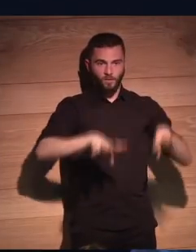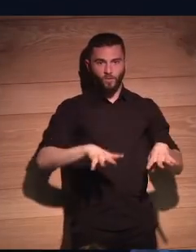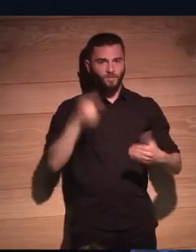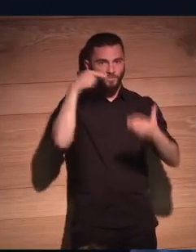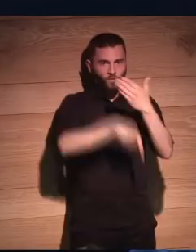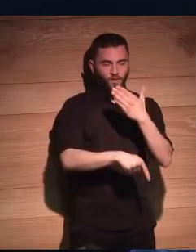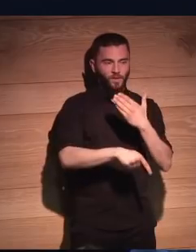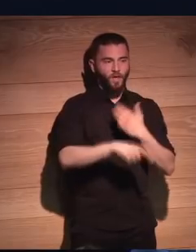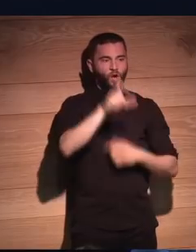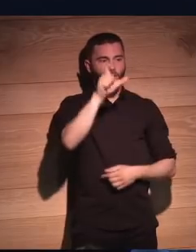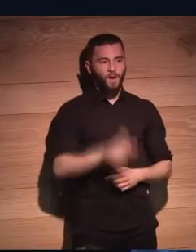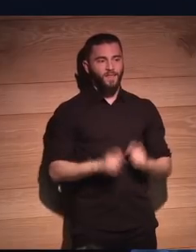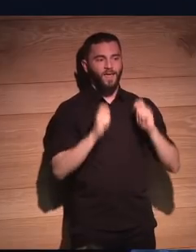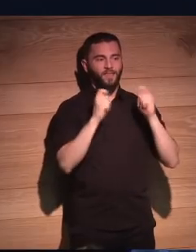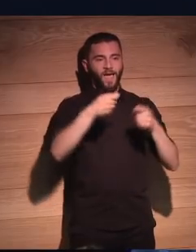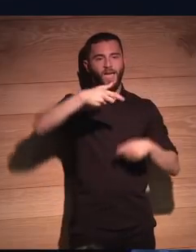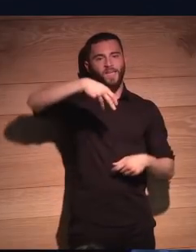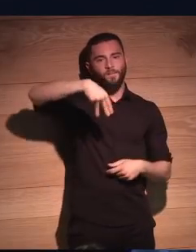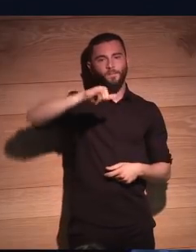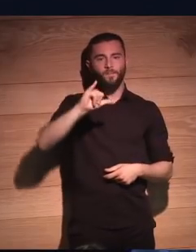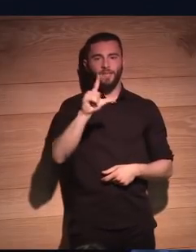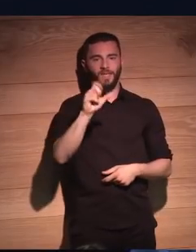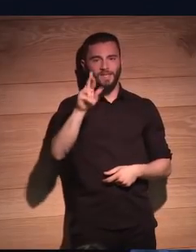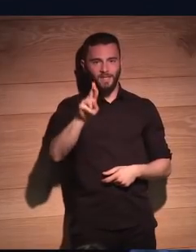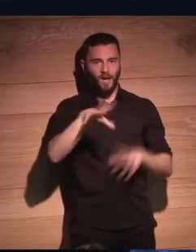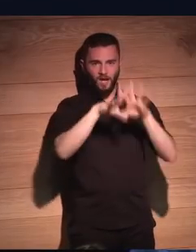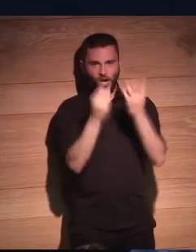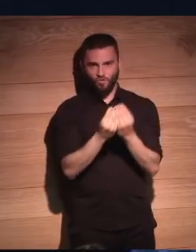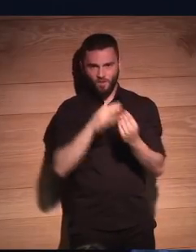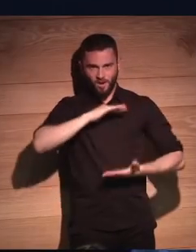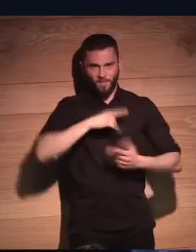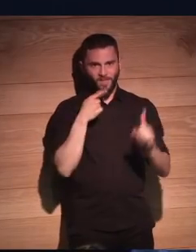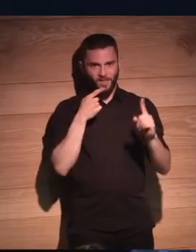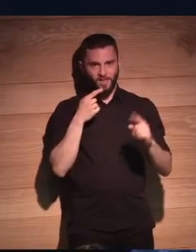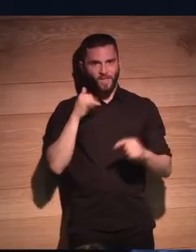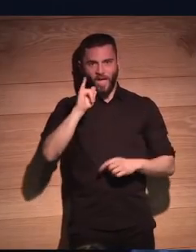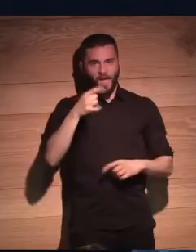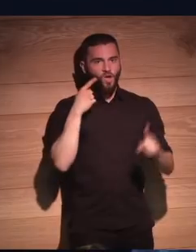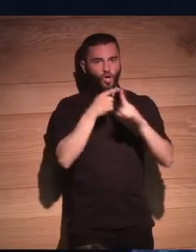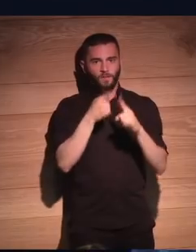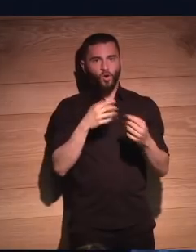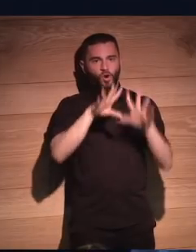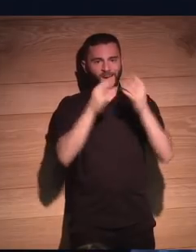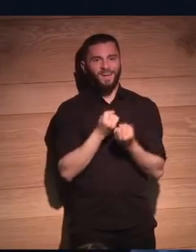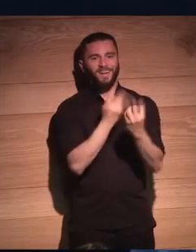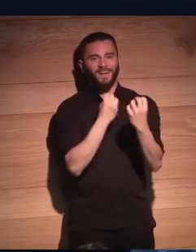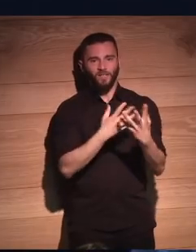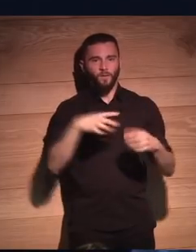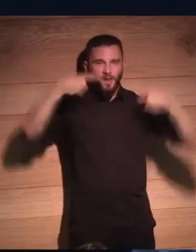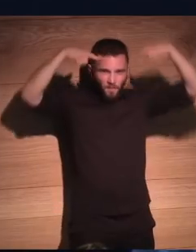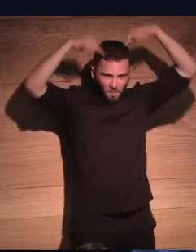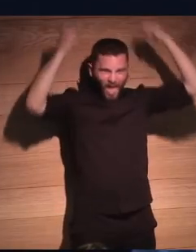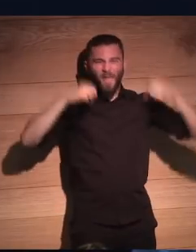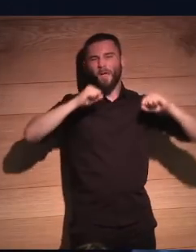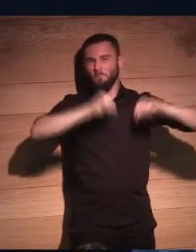esa humanidad que desde luego Miller es capaz de resumir en ese viejo Batman cansado,